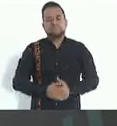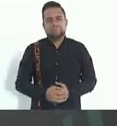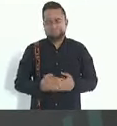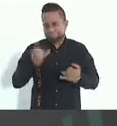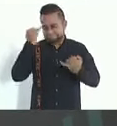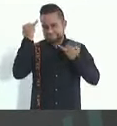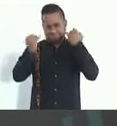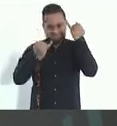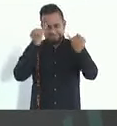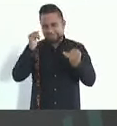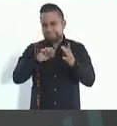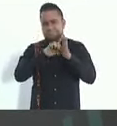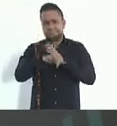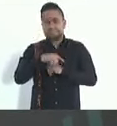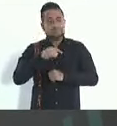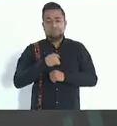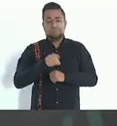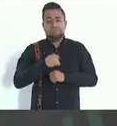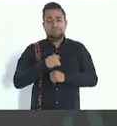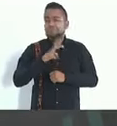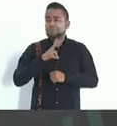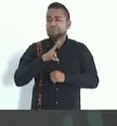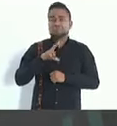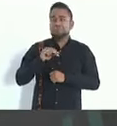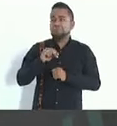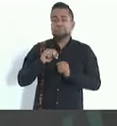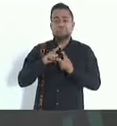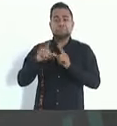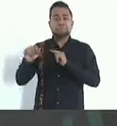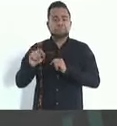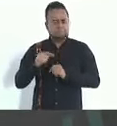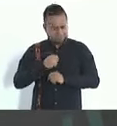me voy tranquilo, contento,